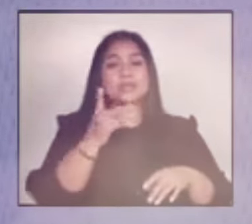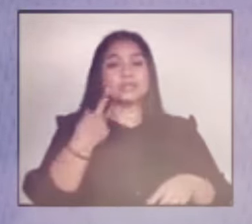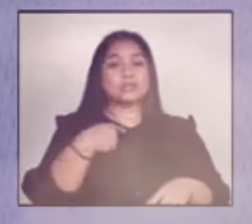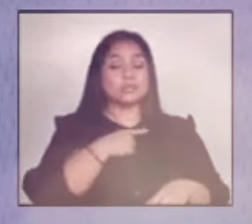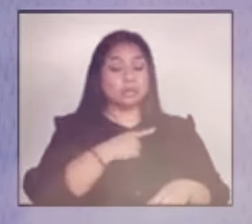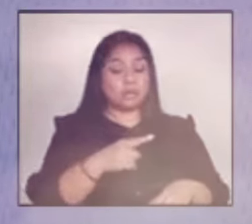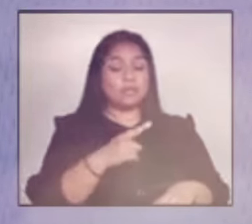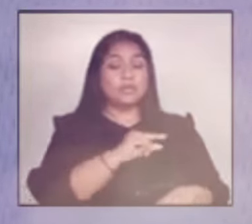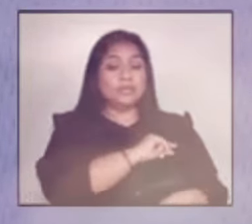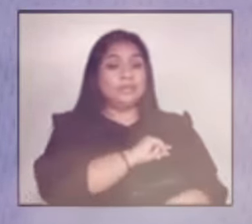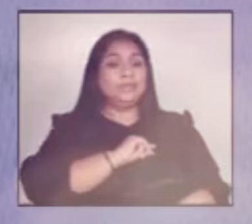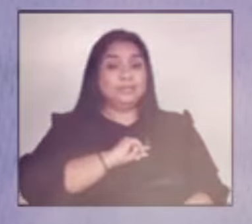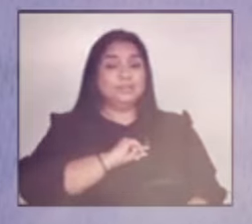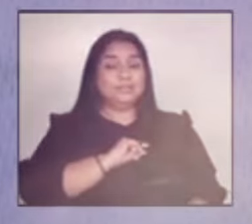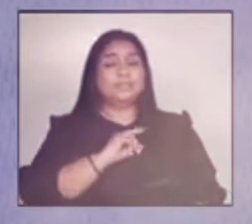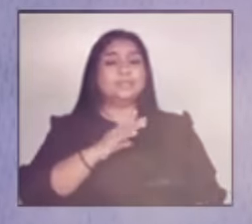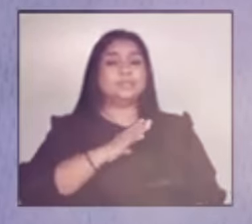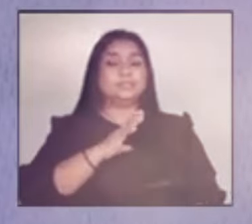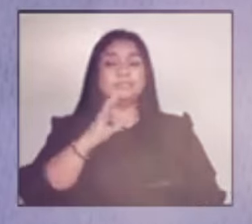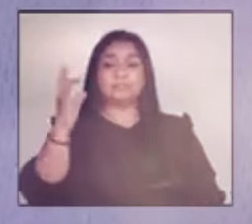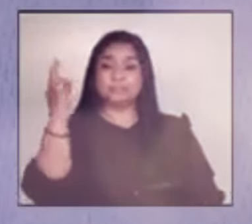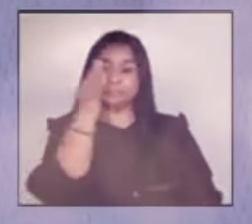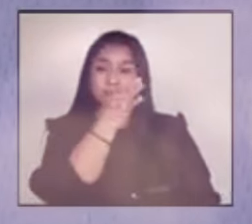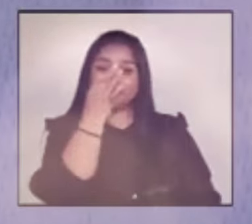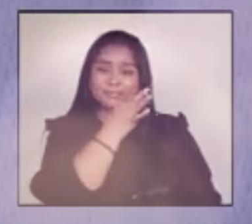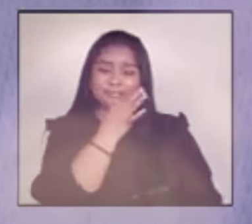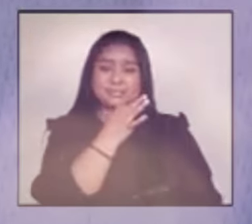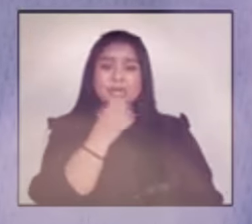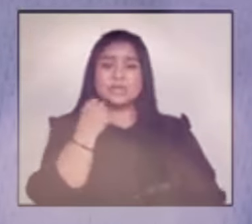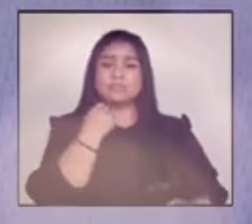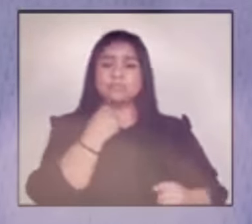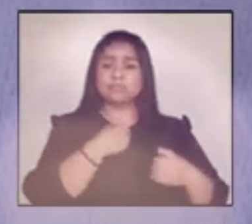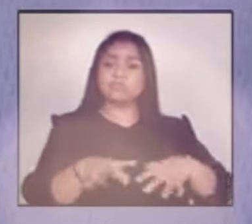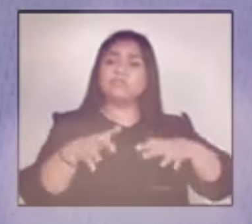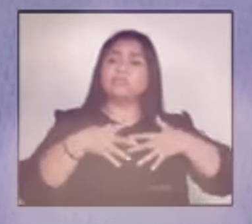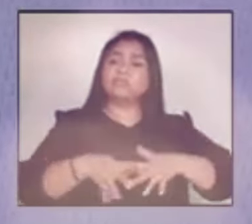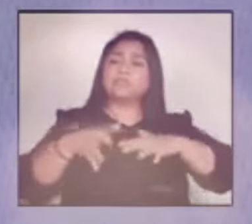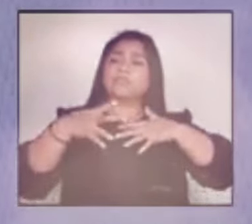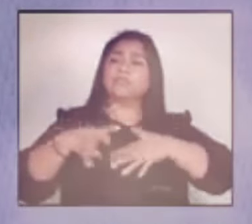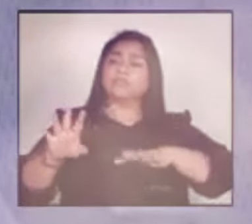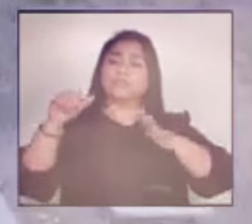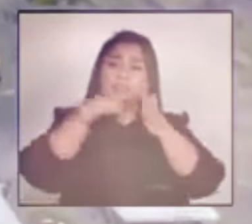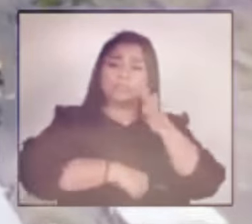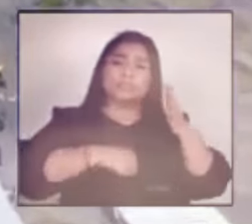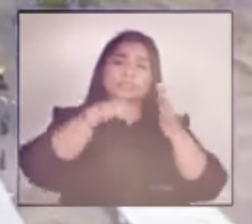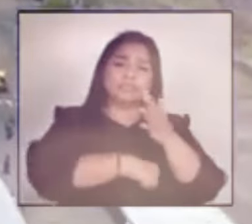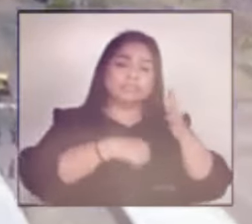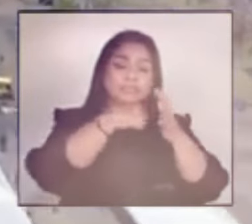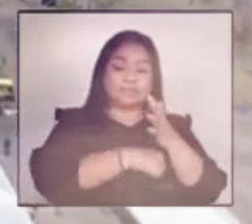gabinete en donde las mujeres marchan y lideran este proceso de